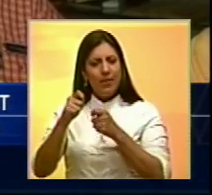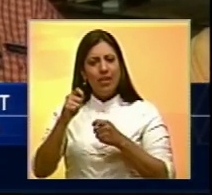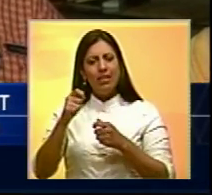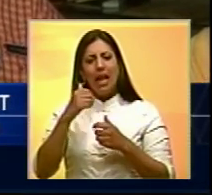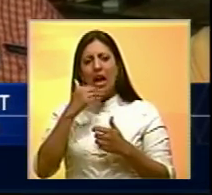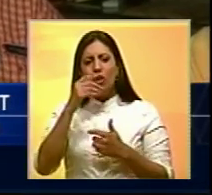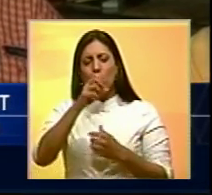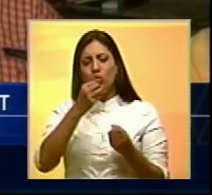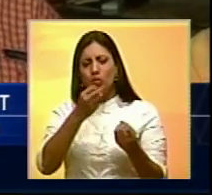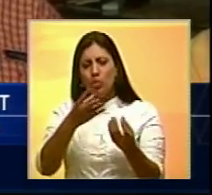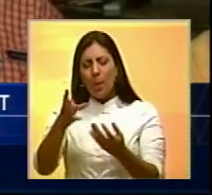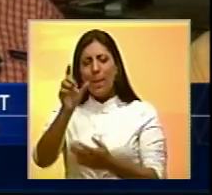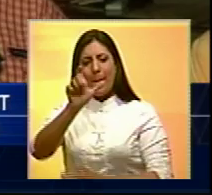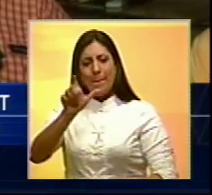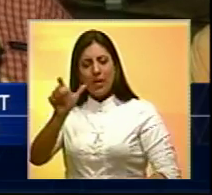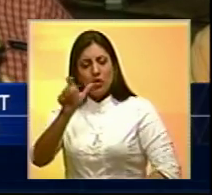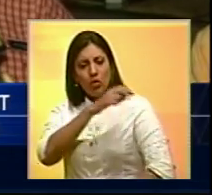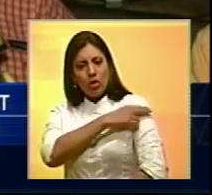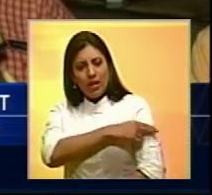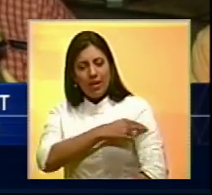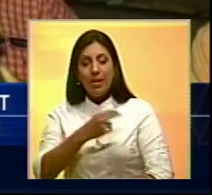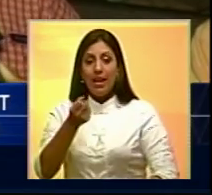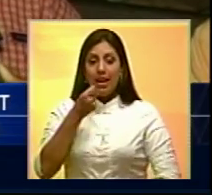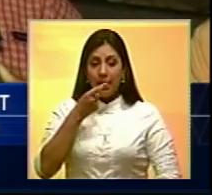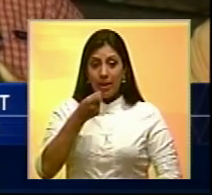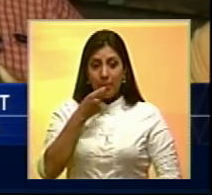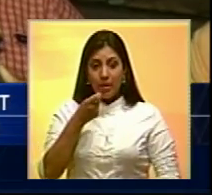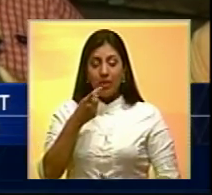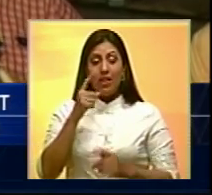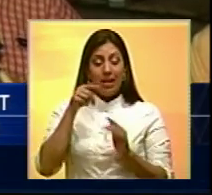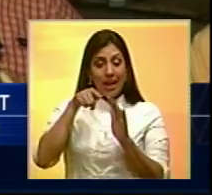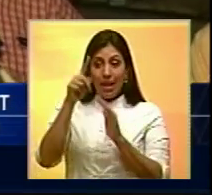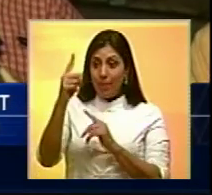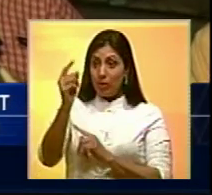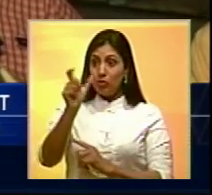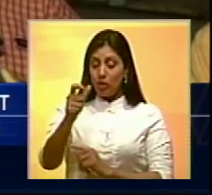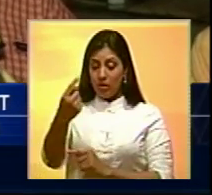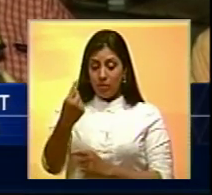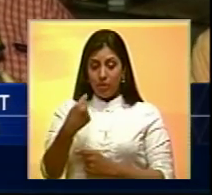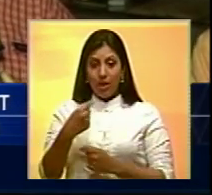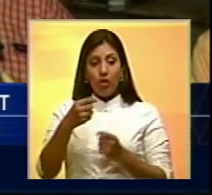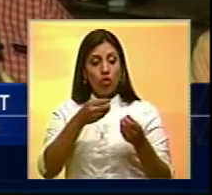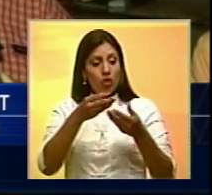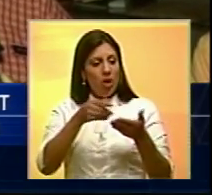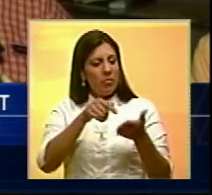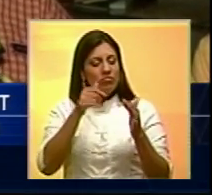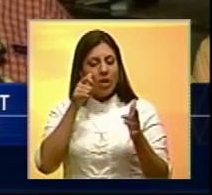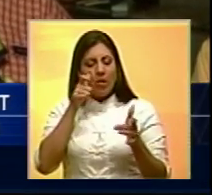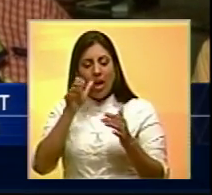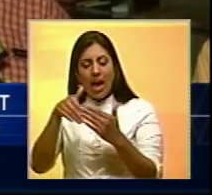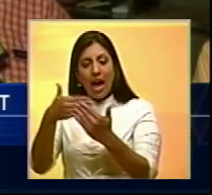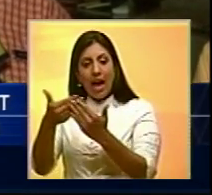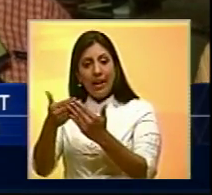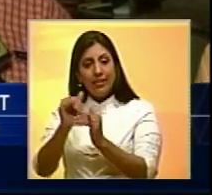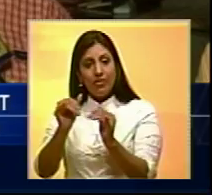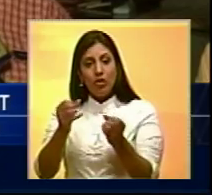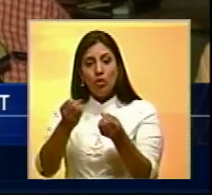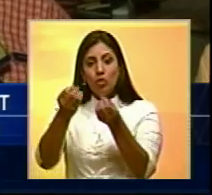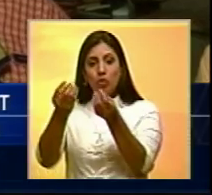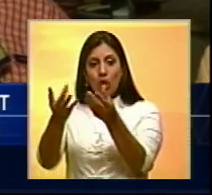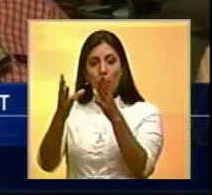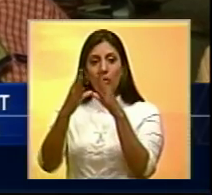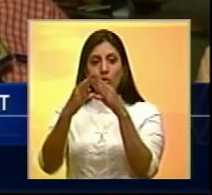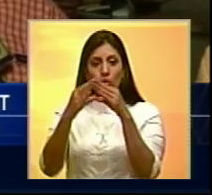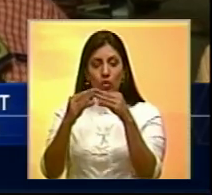de los medicamentos en los hospitales, desde el ingreso de los medicamentos hasta la deposición